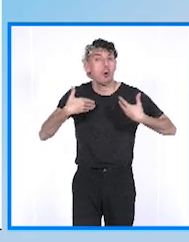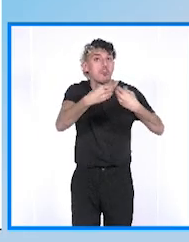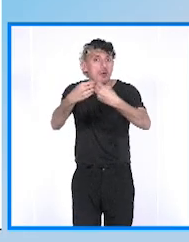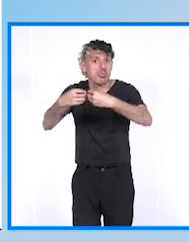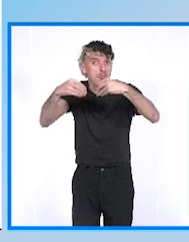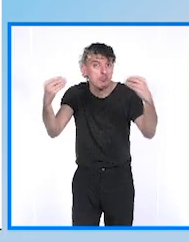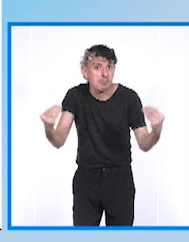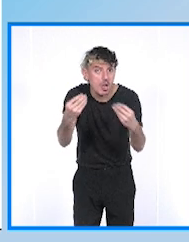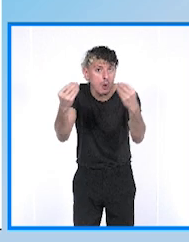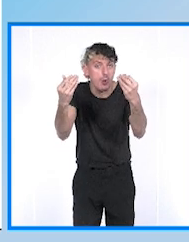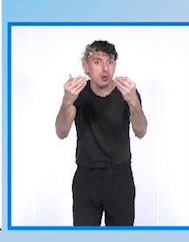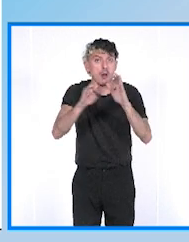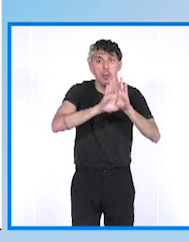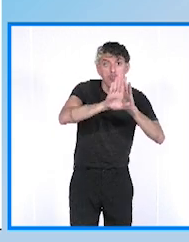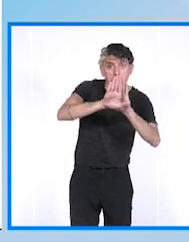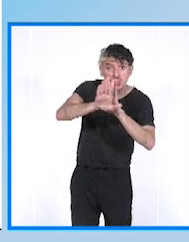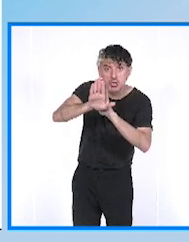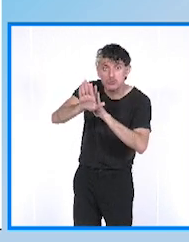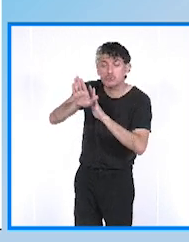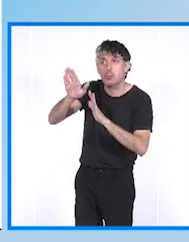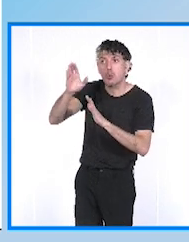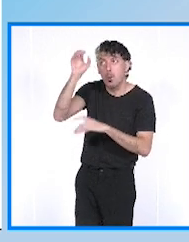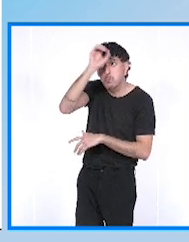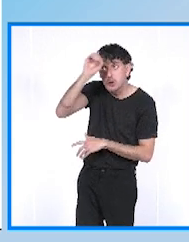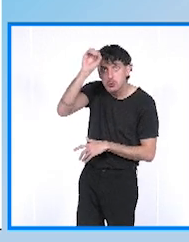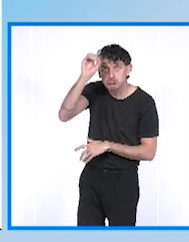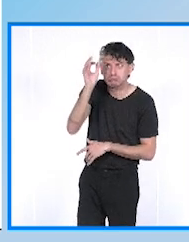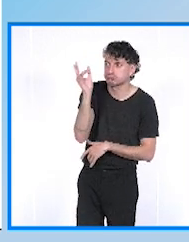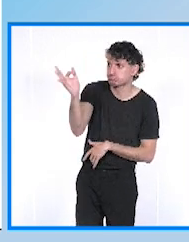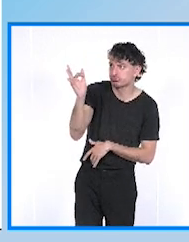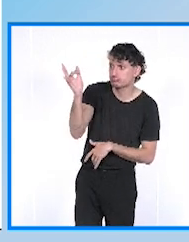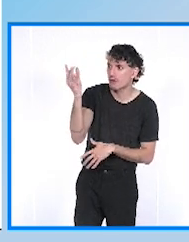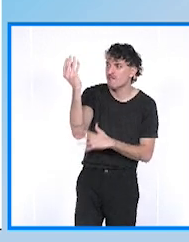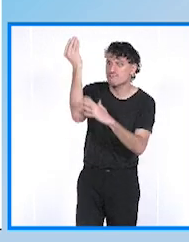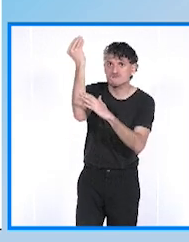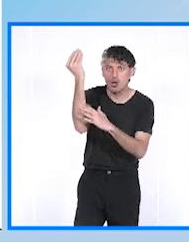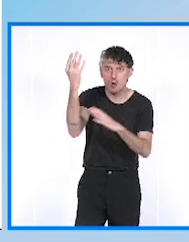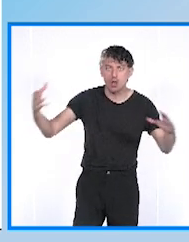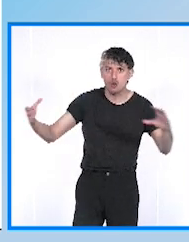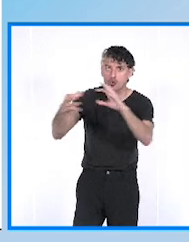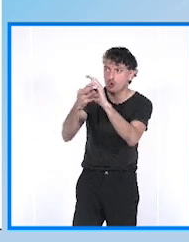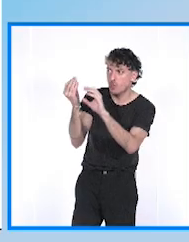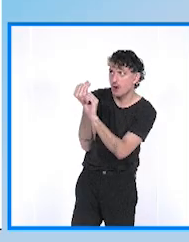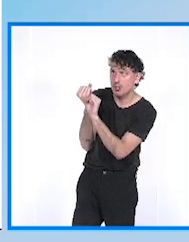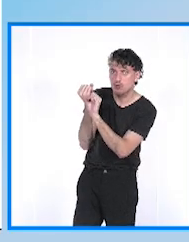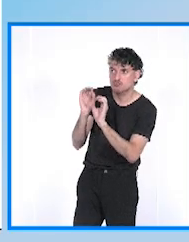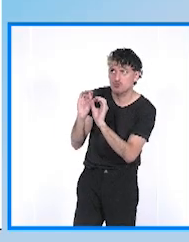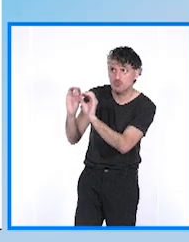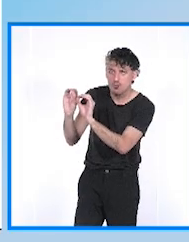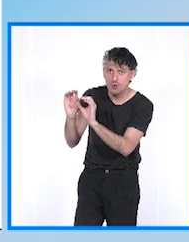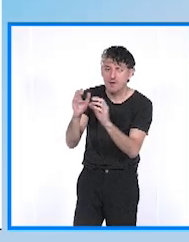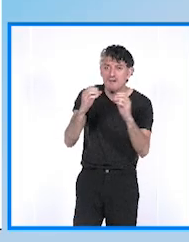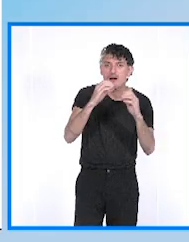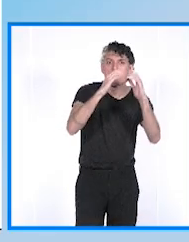vecinos valoraban positivamente de manera general eh e la el trabajo de los conectores entre como bisagra entre esas viviendas y las comunidades